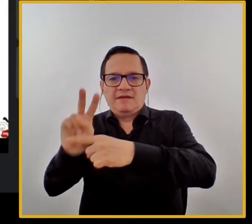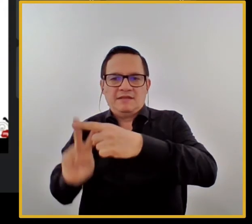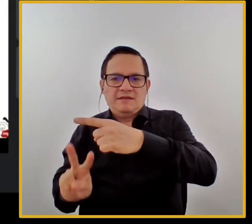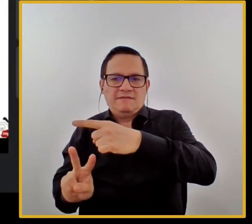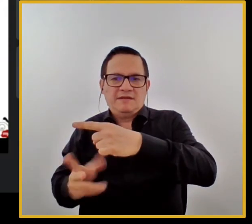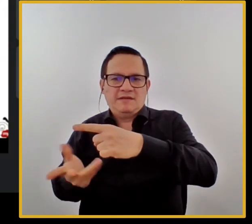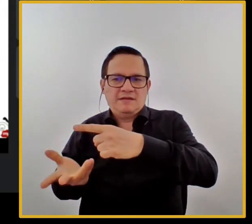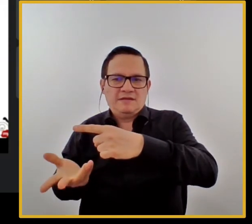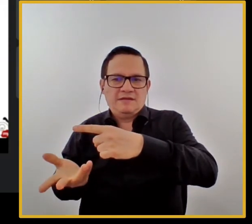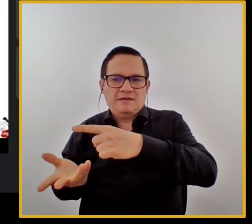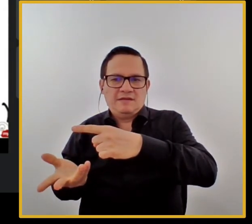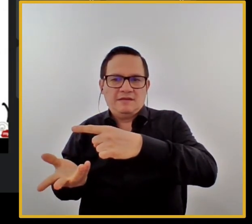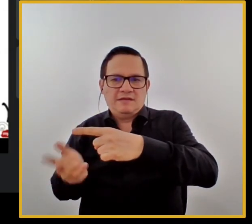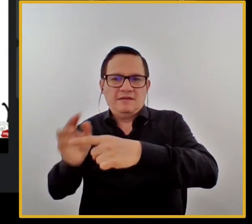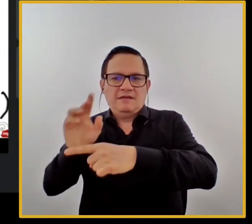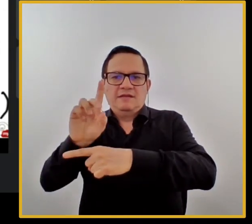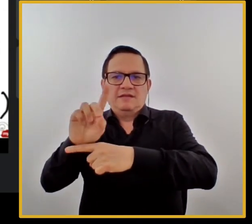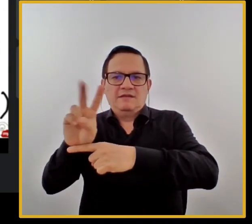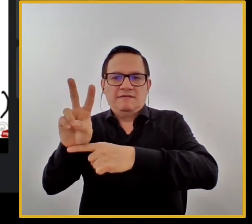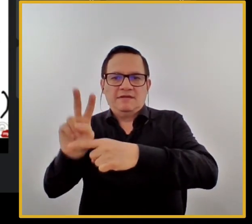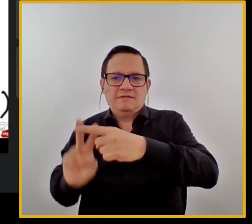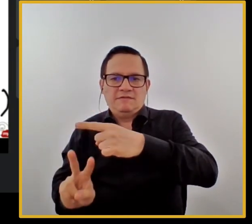¿Sí ves que te va a estar quedando de B sobre B?